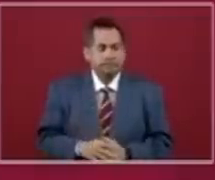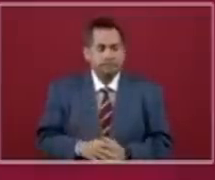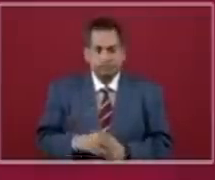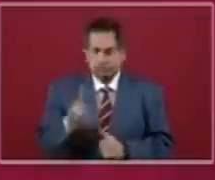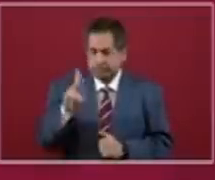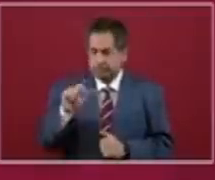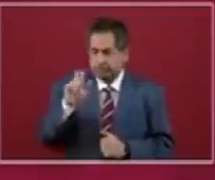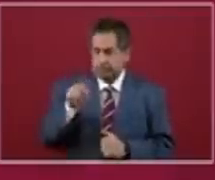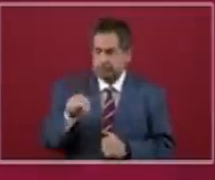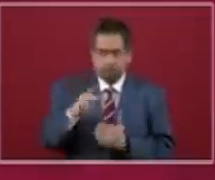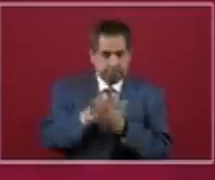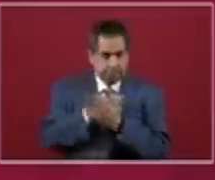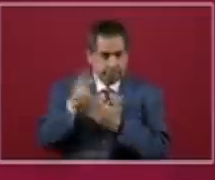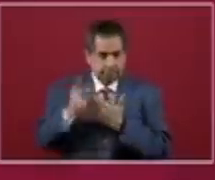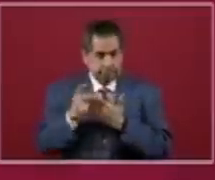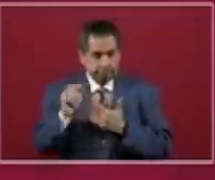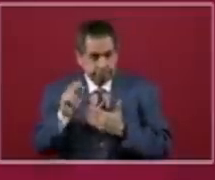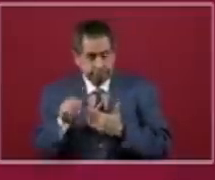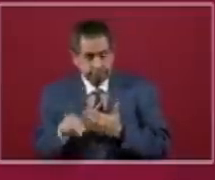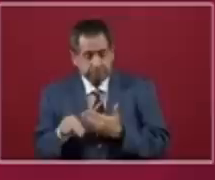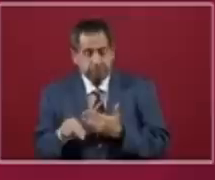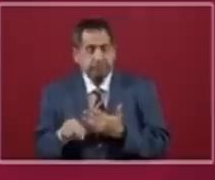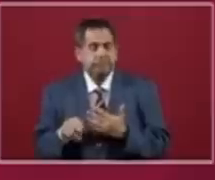el plan de